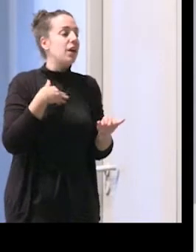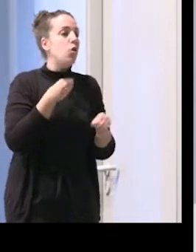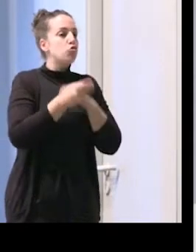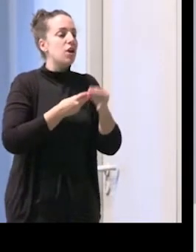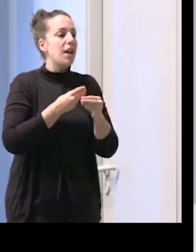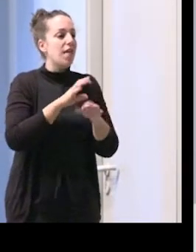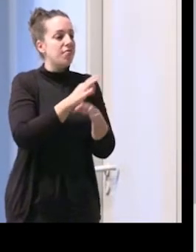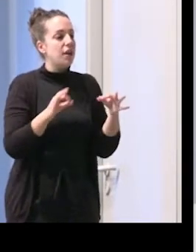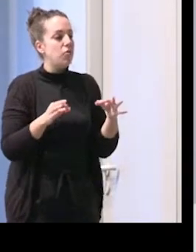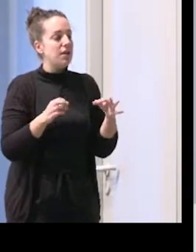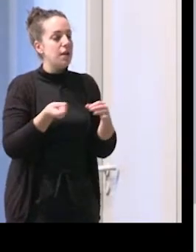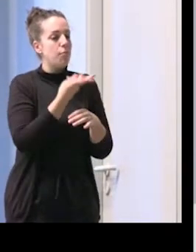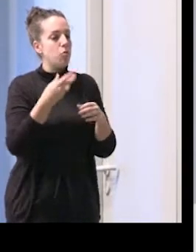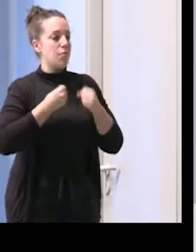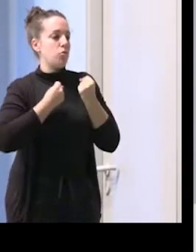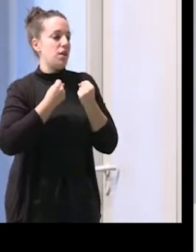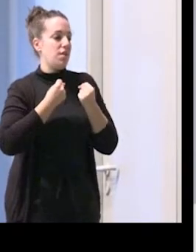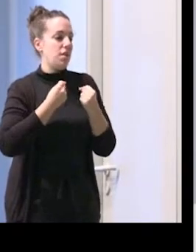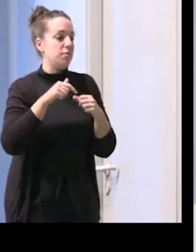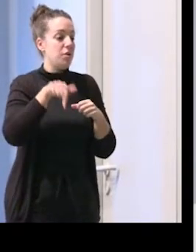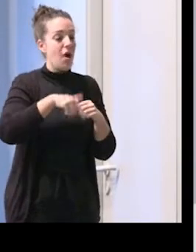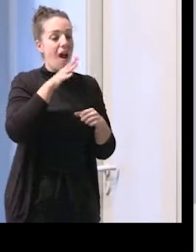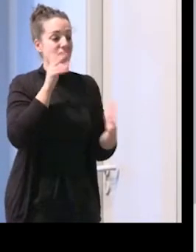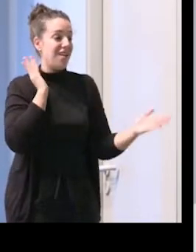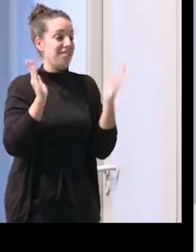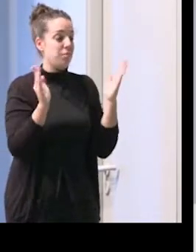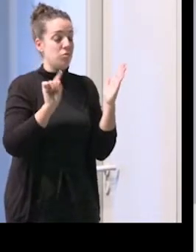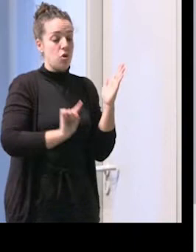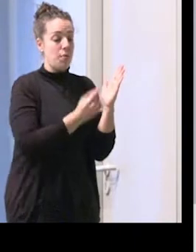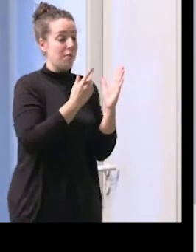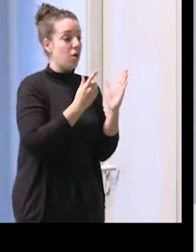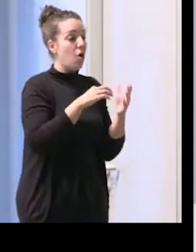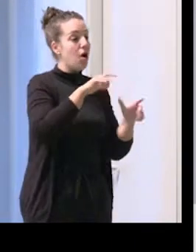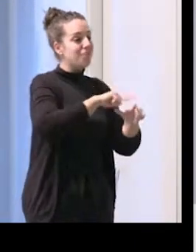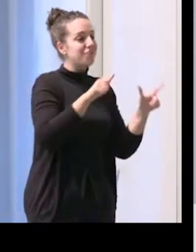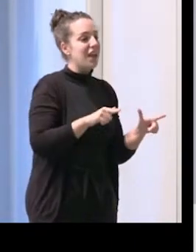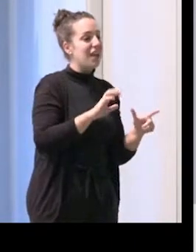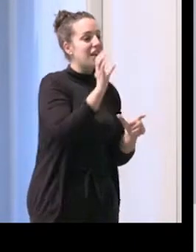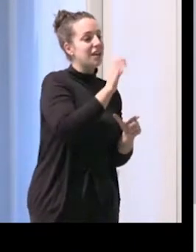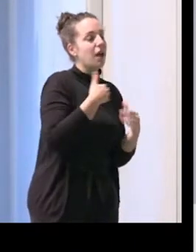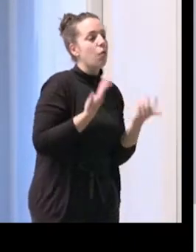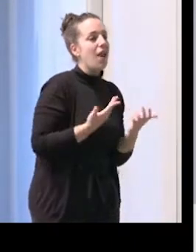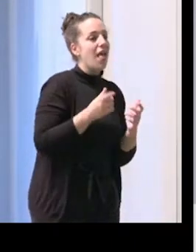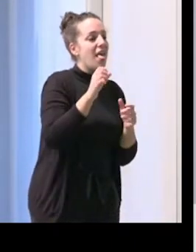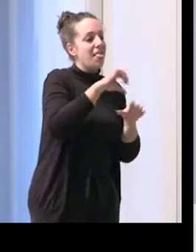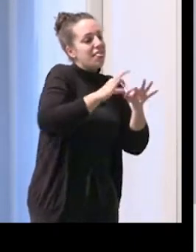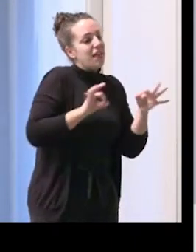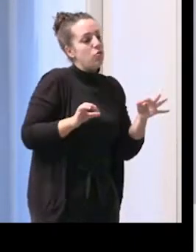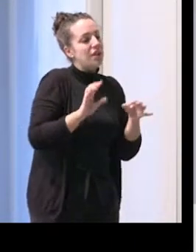inducida. Pero en el futuro, en este momento, lo primero que creemos que va a llegar a la clínica van a ser las células embrionarias que existen en este